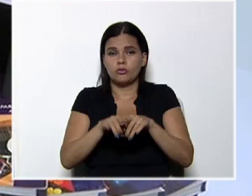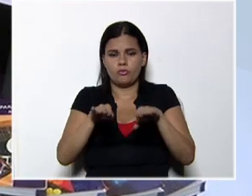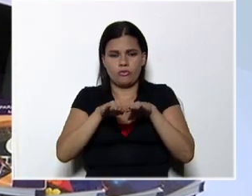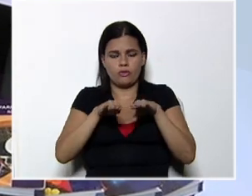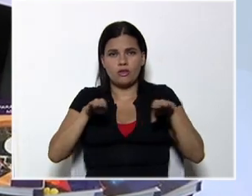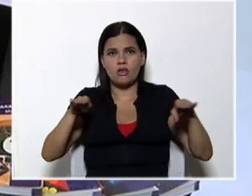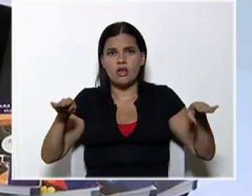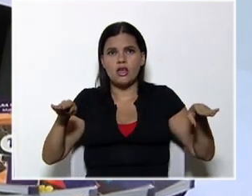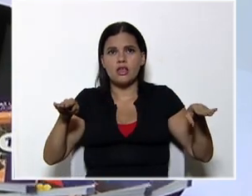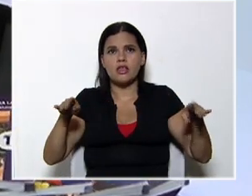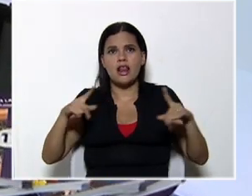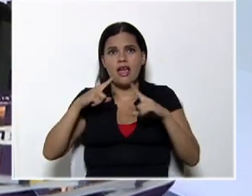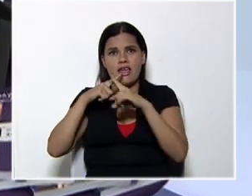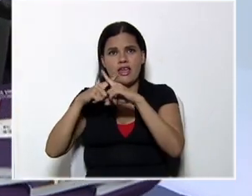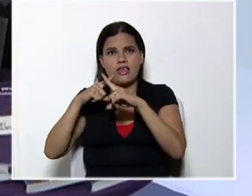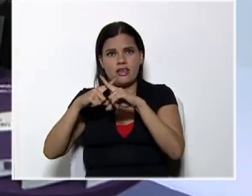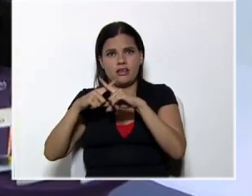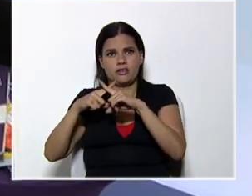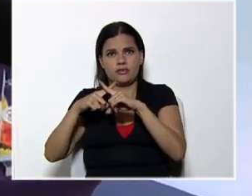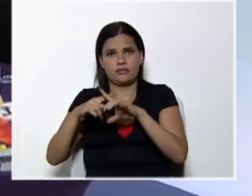lo que son el